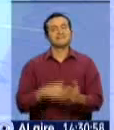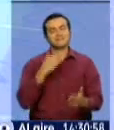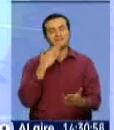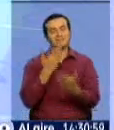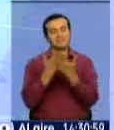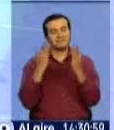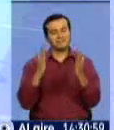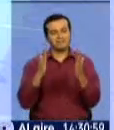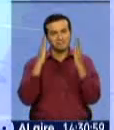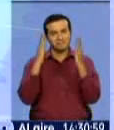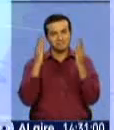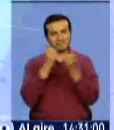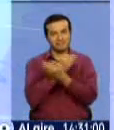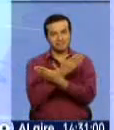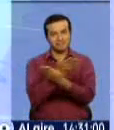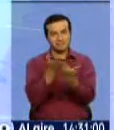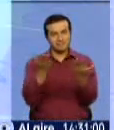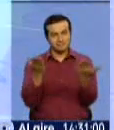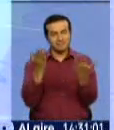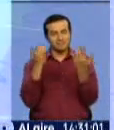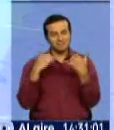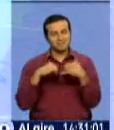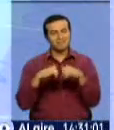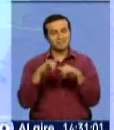Muchísimas gracias por ese informe. Gracias a ustedes también por